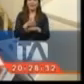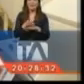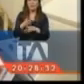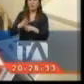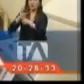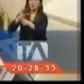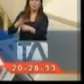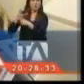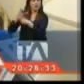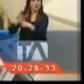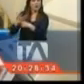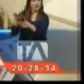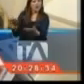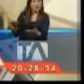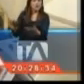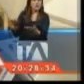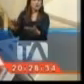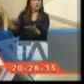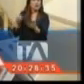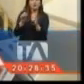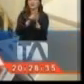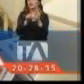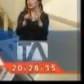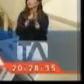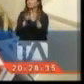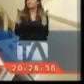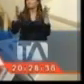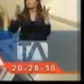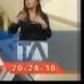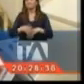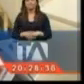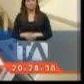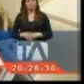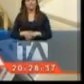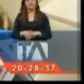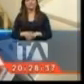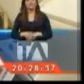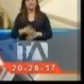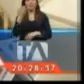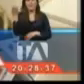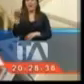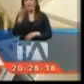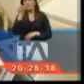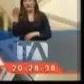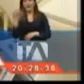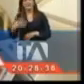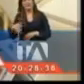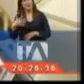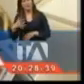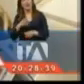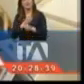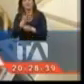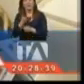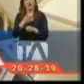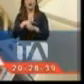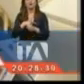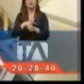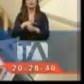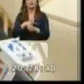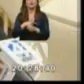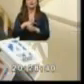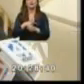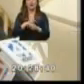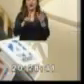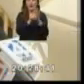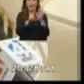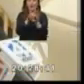de protección que no estaban en el Código Orgánico Integral Penal y que eran de emergentes, no solamente que esté publicada en